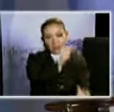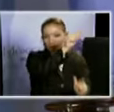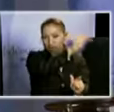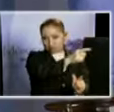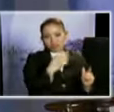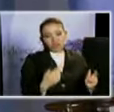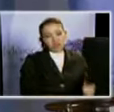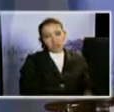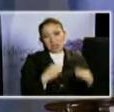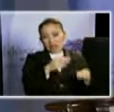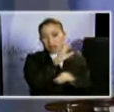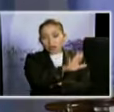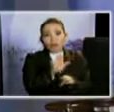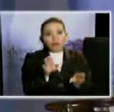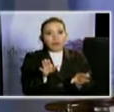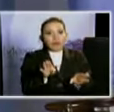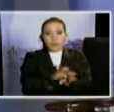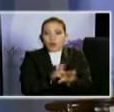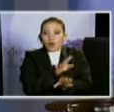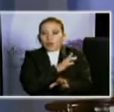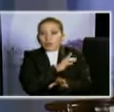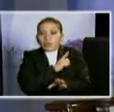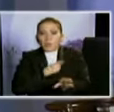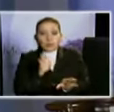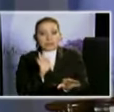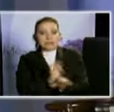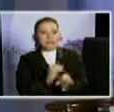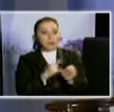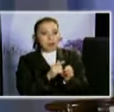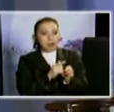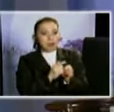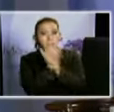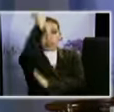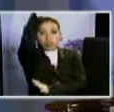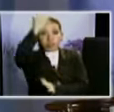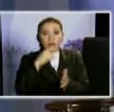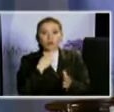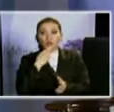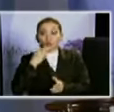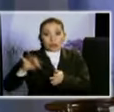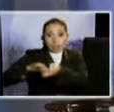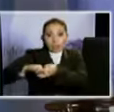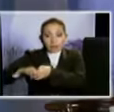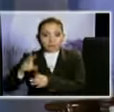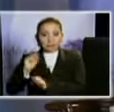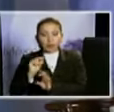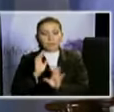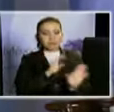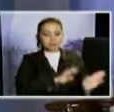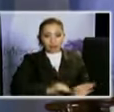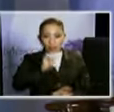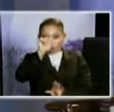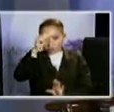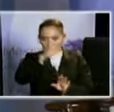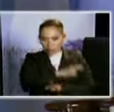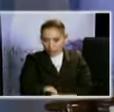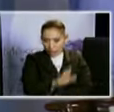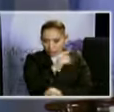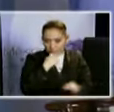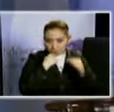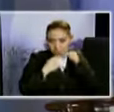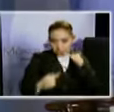mercado, ¿cómo asegurar que no incremente dramáticamente el consumo? Otra área de discusión tiene que